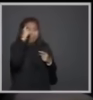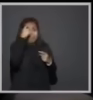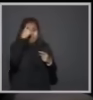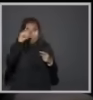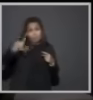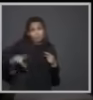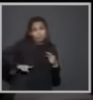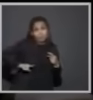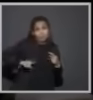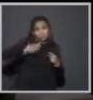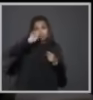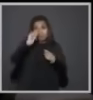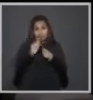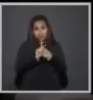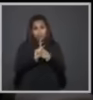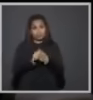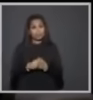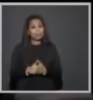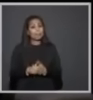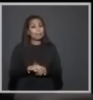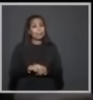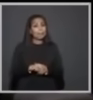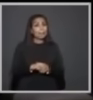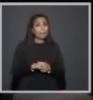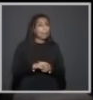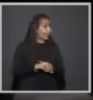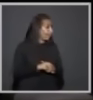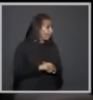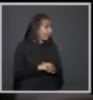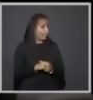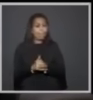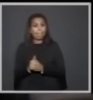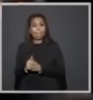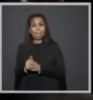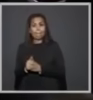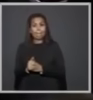candidato del PRI de